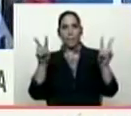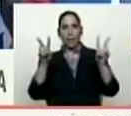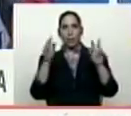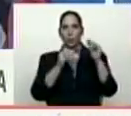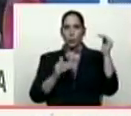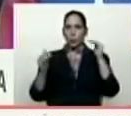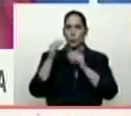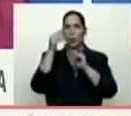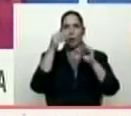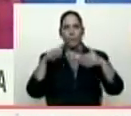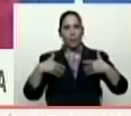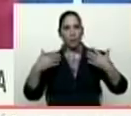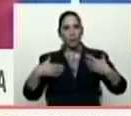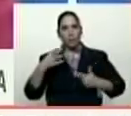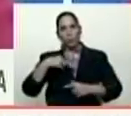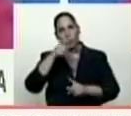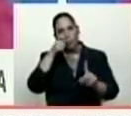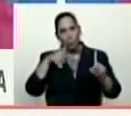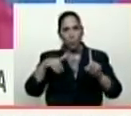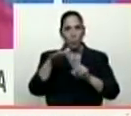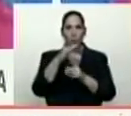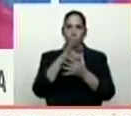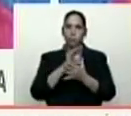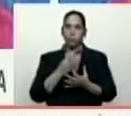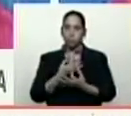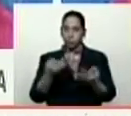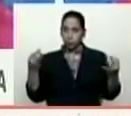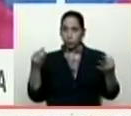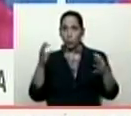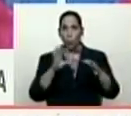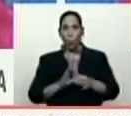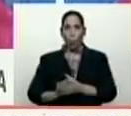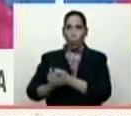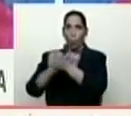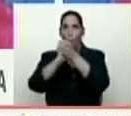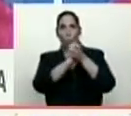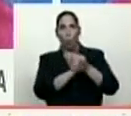suprema felicidad de nuestro pueblo en perfecta unión cívico-militar.